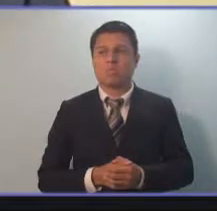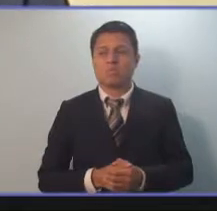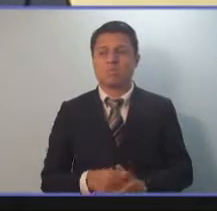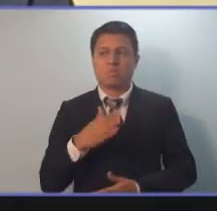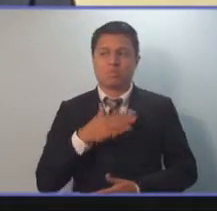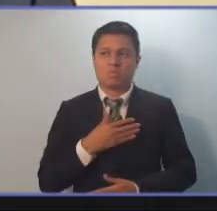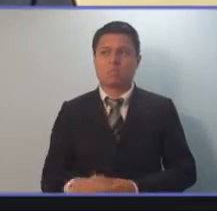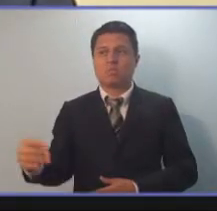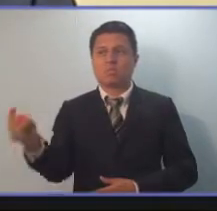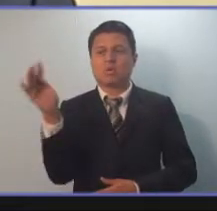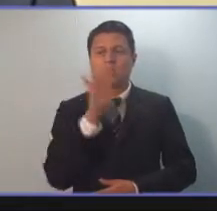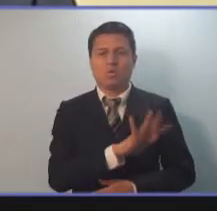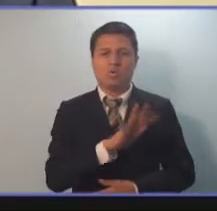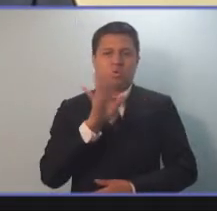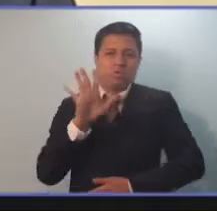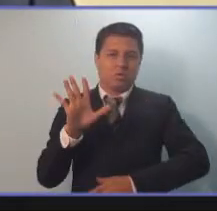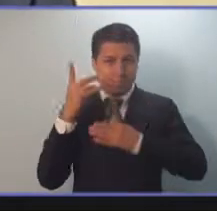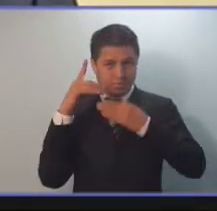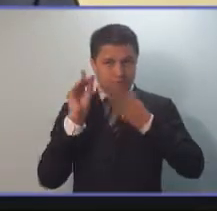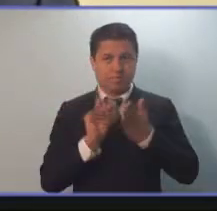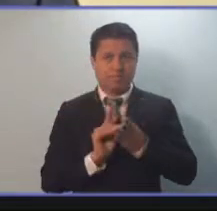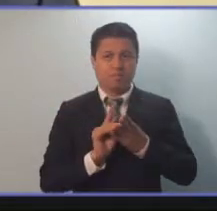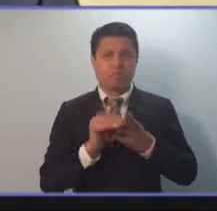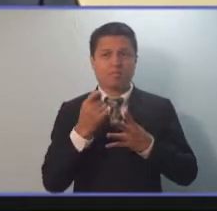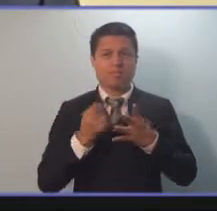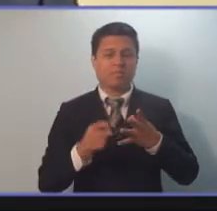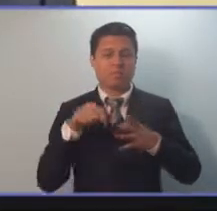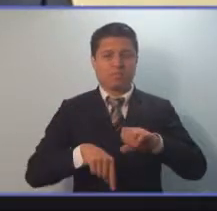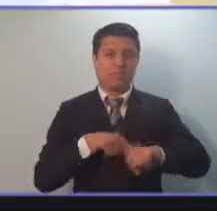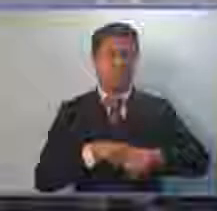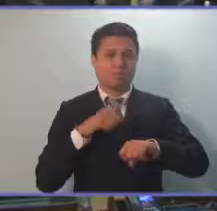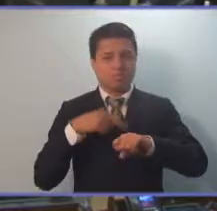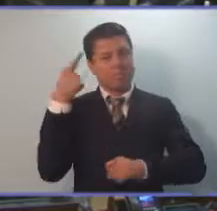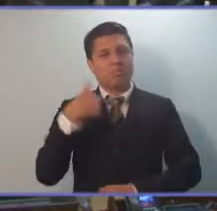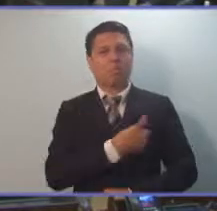Tenemos 45 diputados presentes, señor presidente.